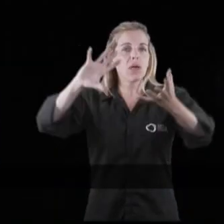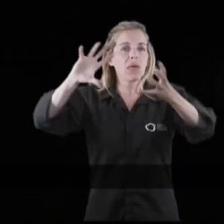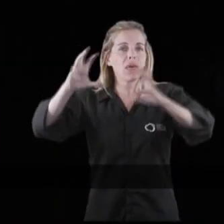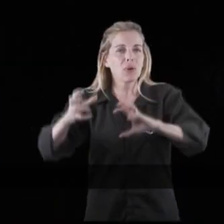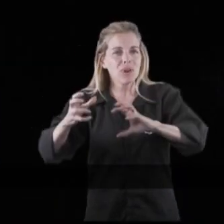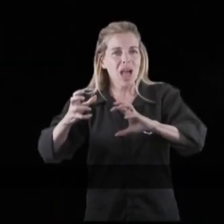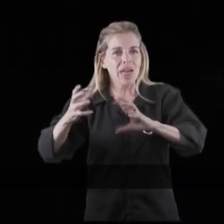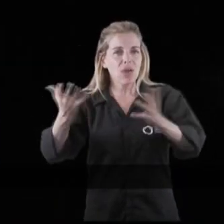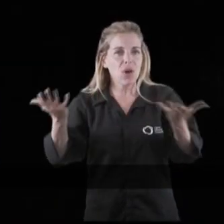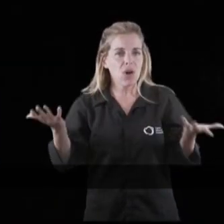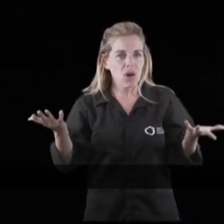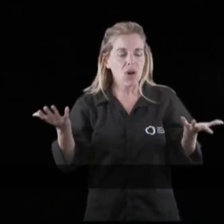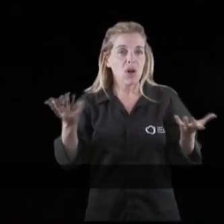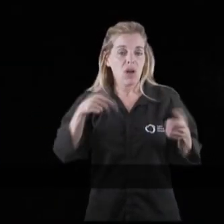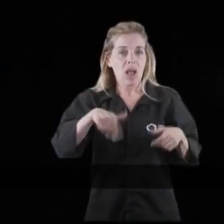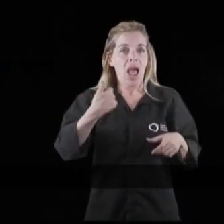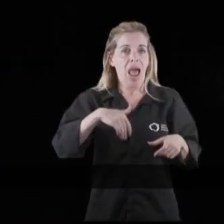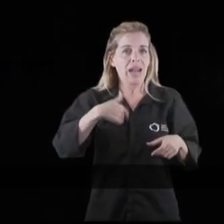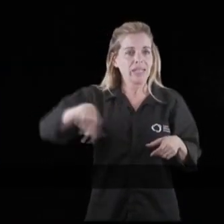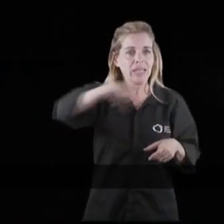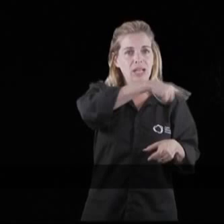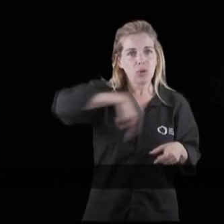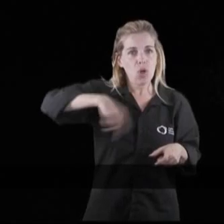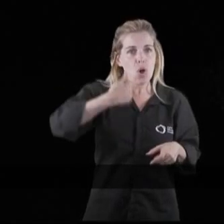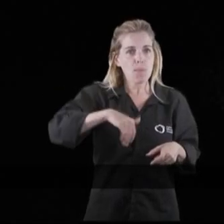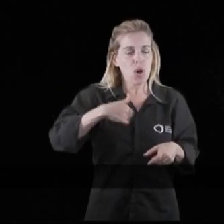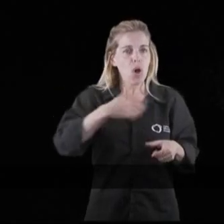Ahora, nosotros frente a eso no nos quedamos